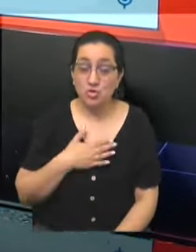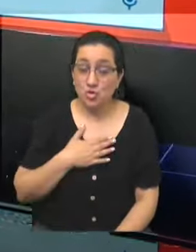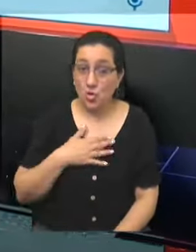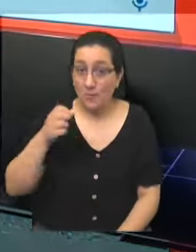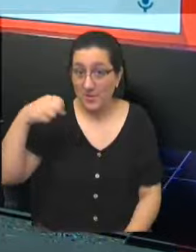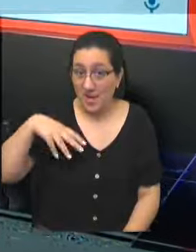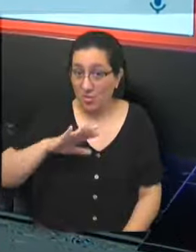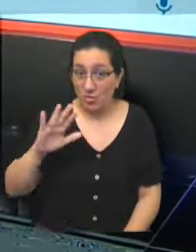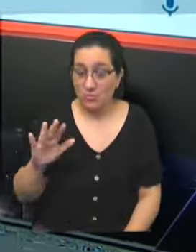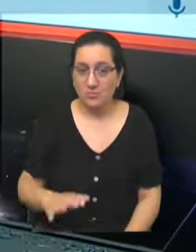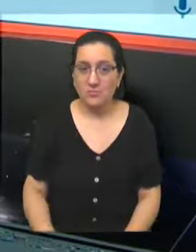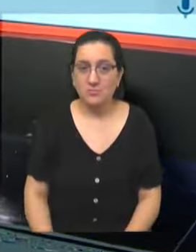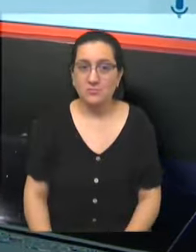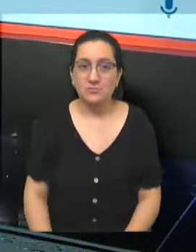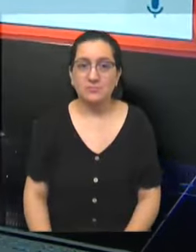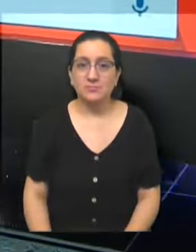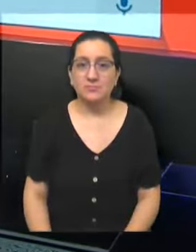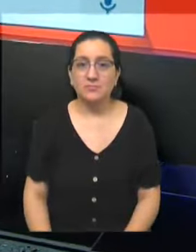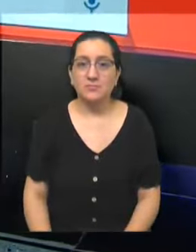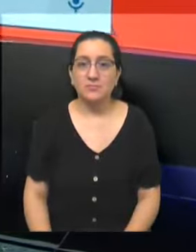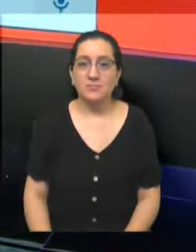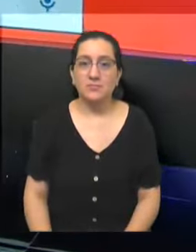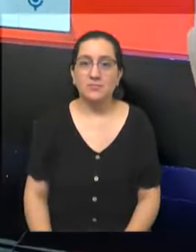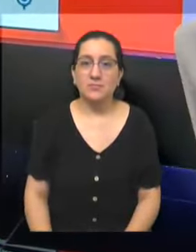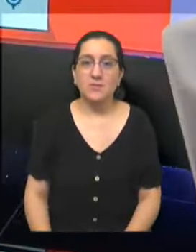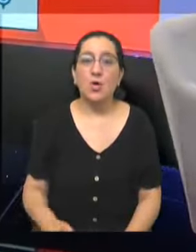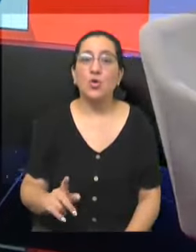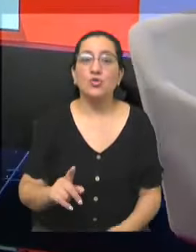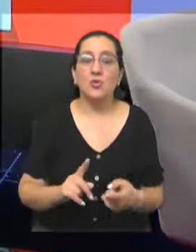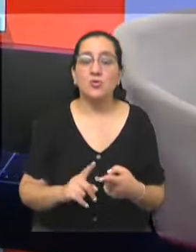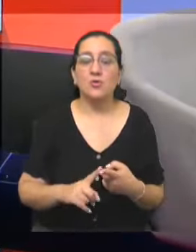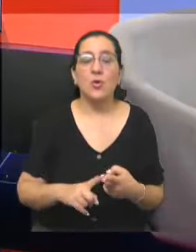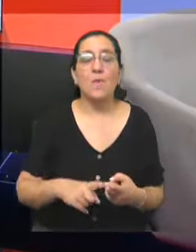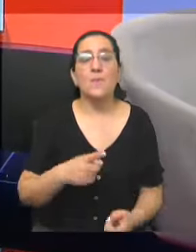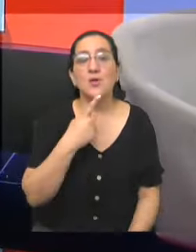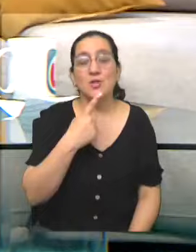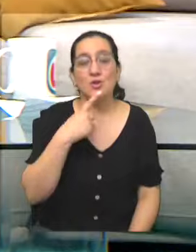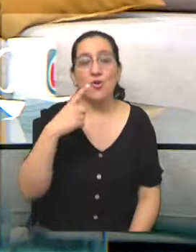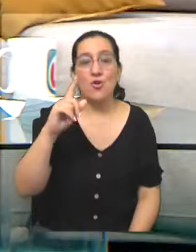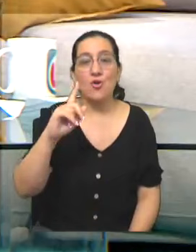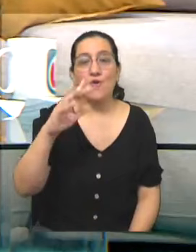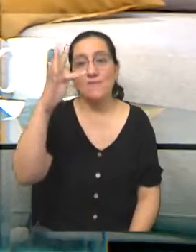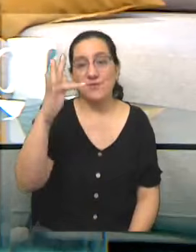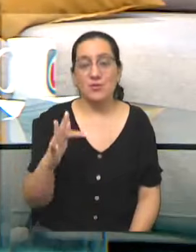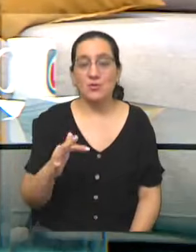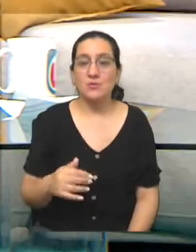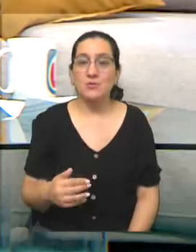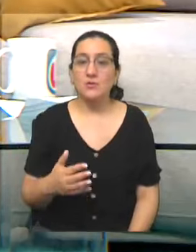en este caso nada más. Bien. Digo, acá tengo uno que está de acuerdo con el politólogo Gali. Sí. No, digo que